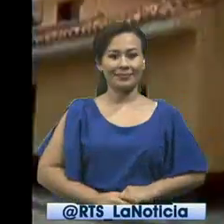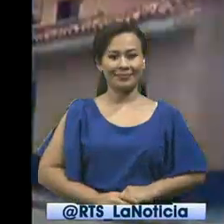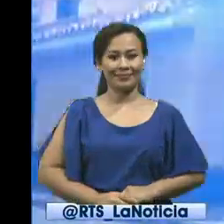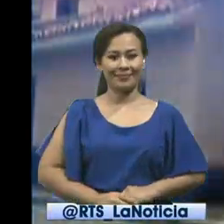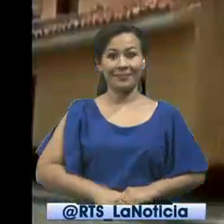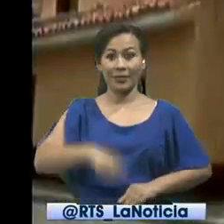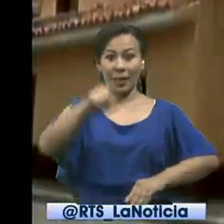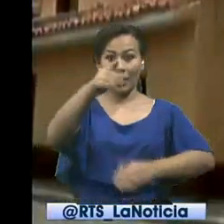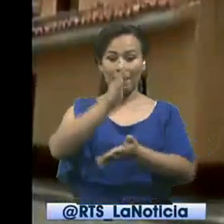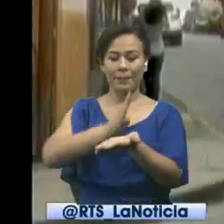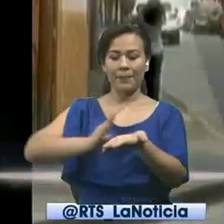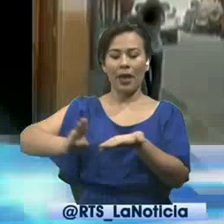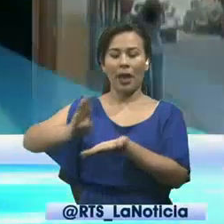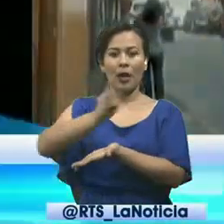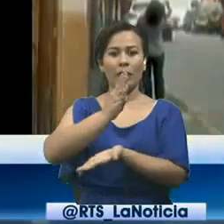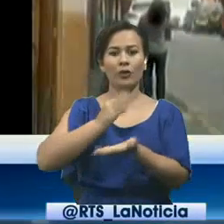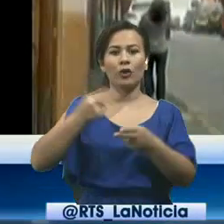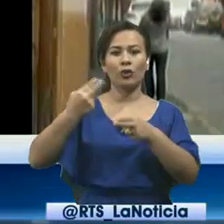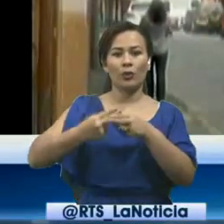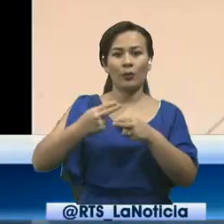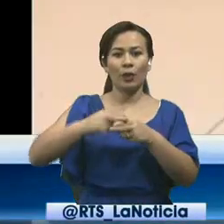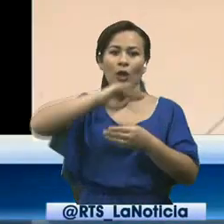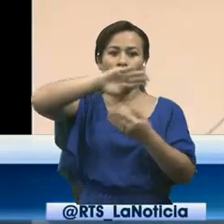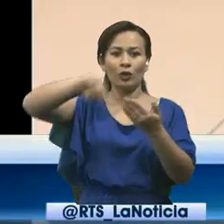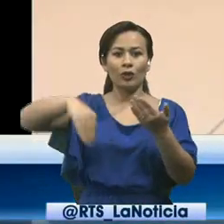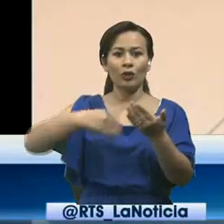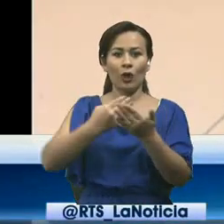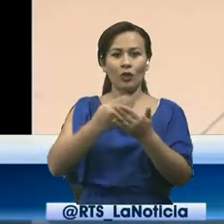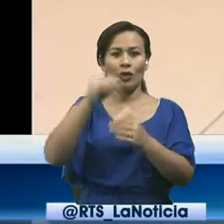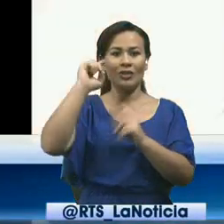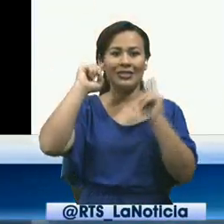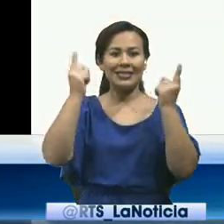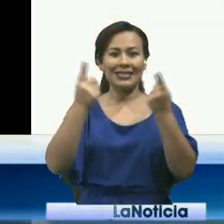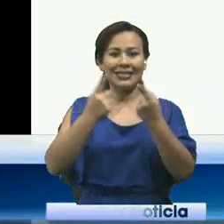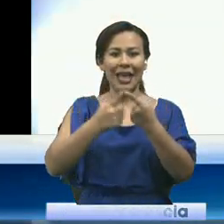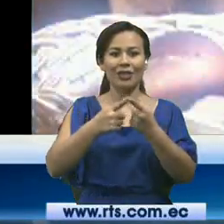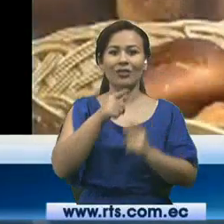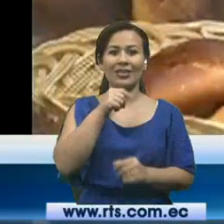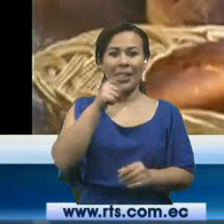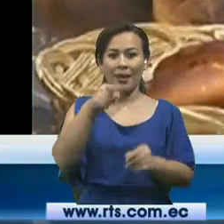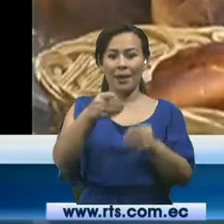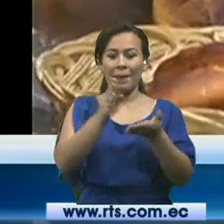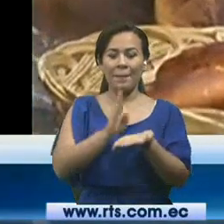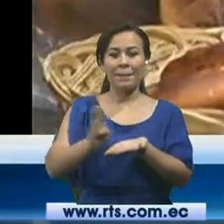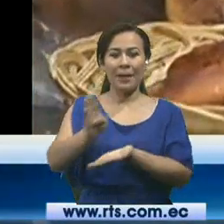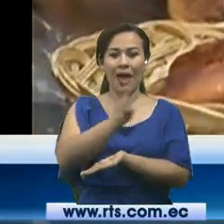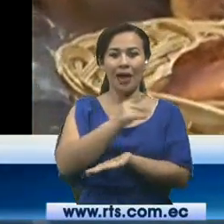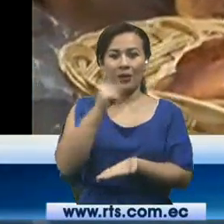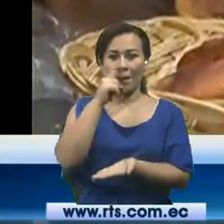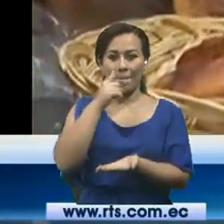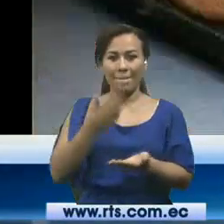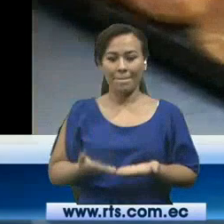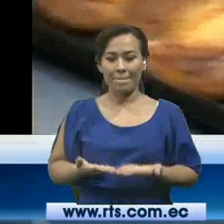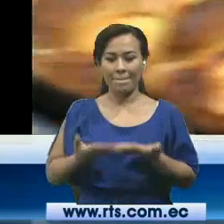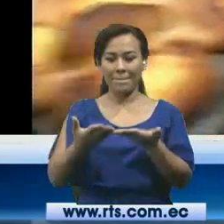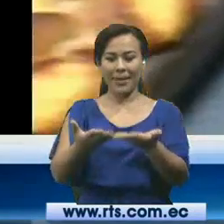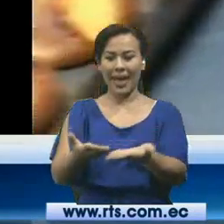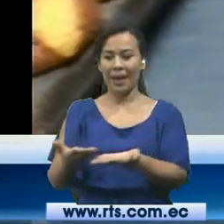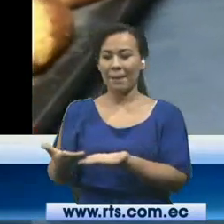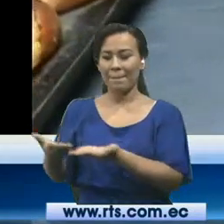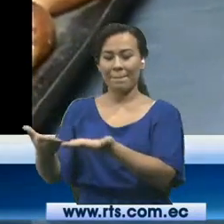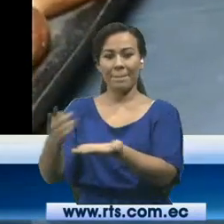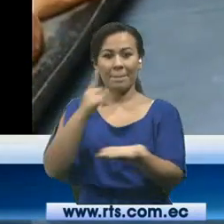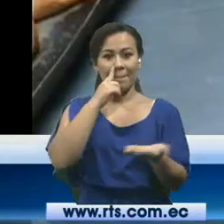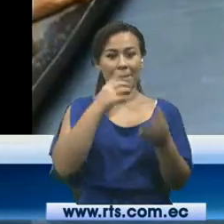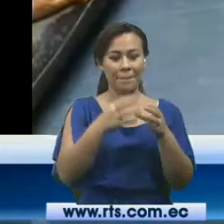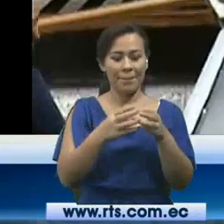En el barrio de Todos Santos de la ciudad de Cuenca, más conocido como el barrio de las panaderas, se huele por todos los costados a exquisito pan